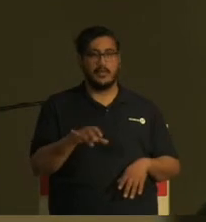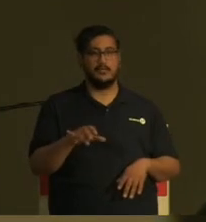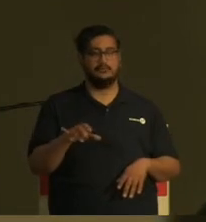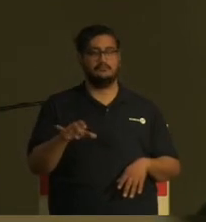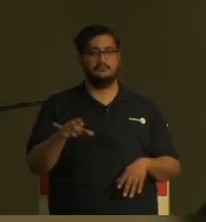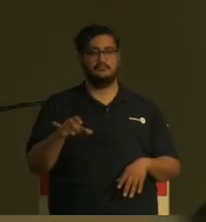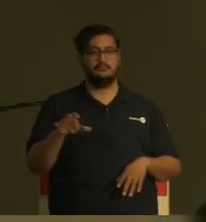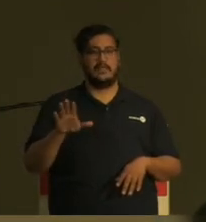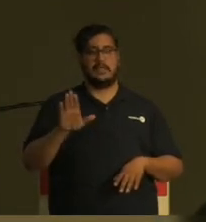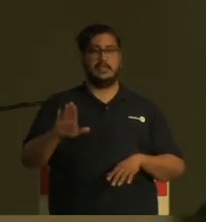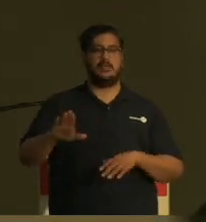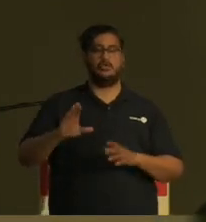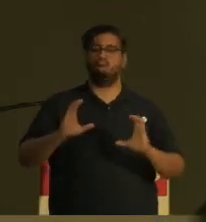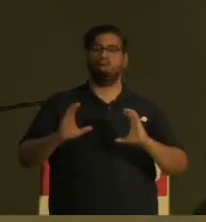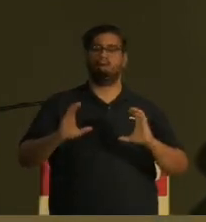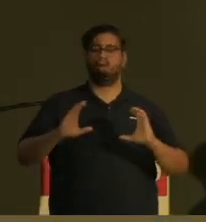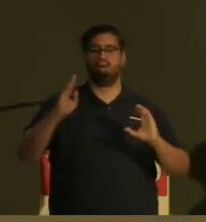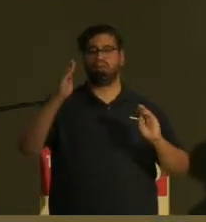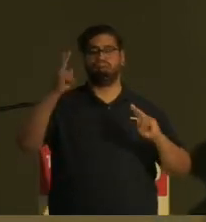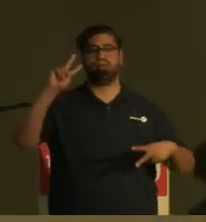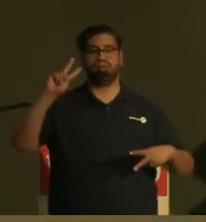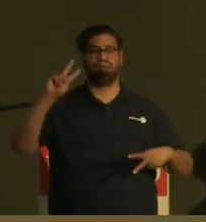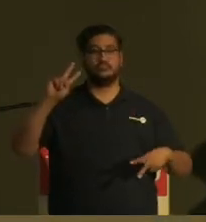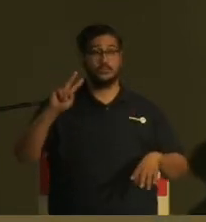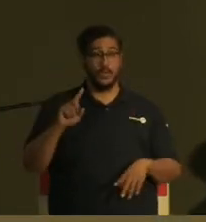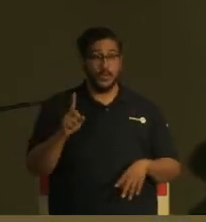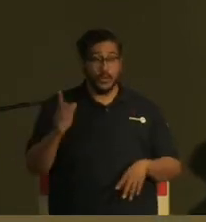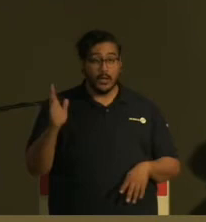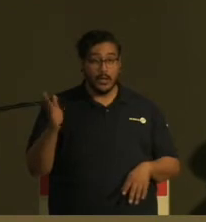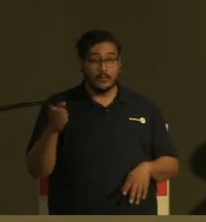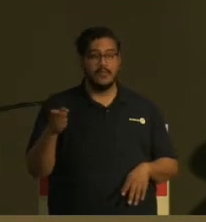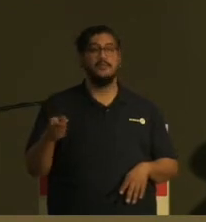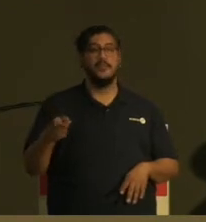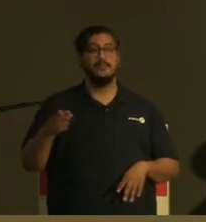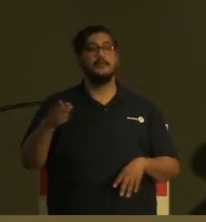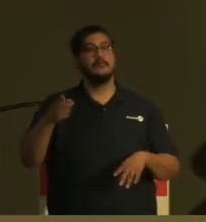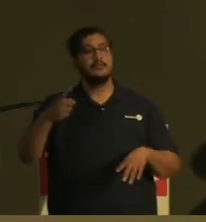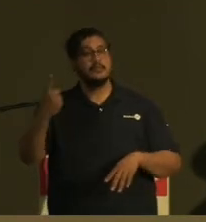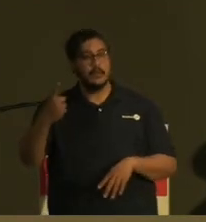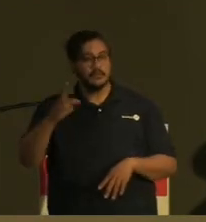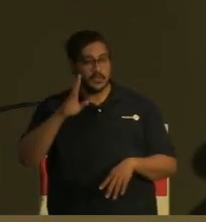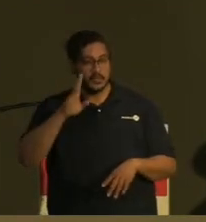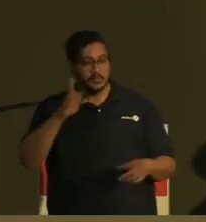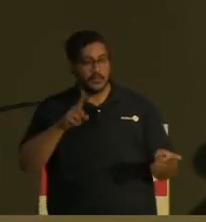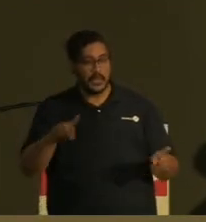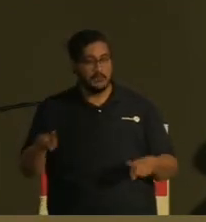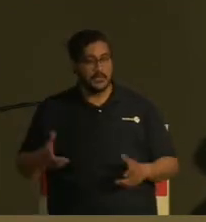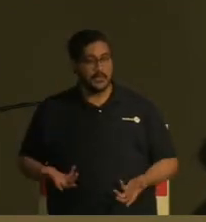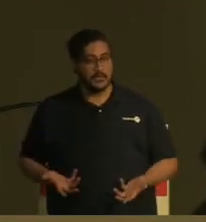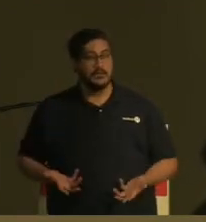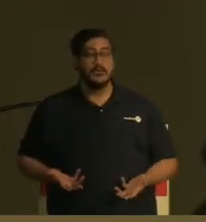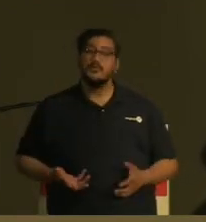su discurso, un lector entreviera que algo estaba ocurriendo, ¿no? O sea, que fuera